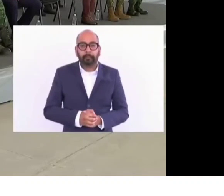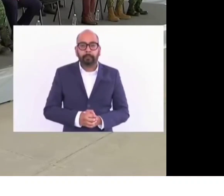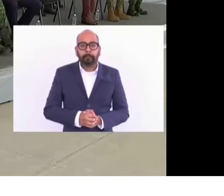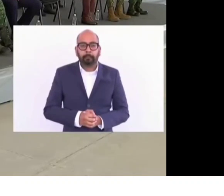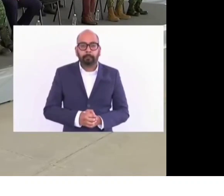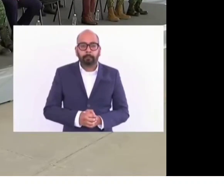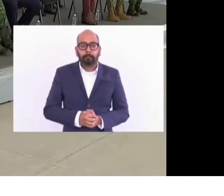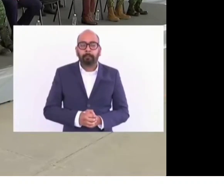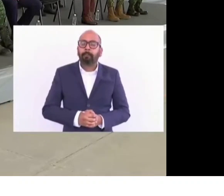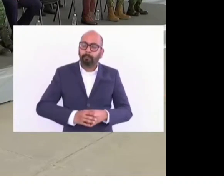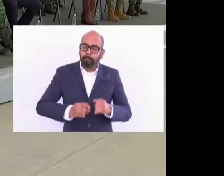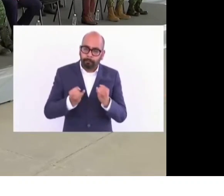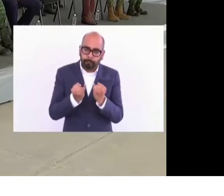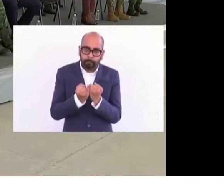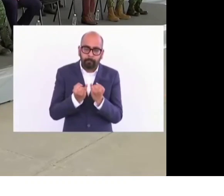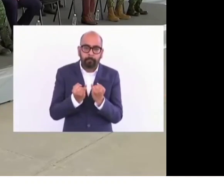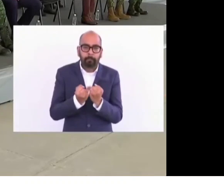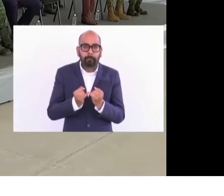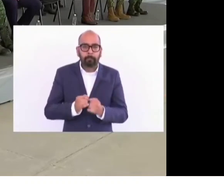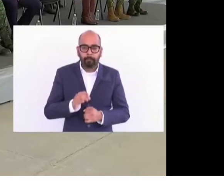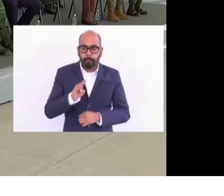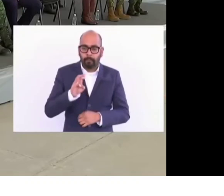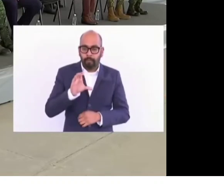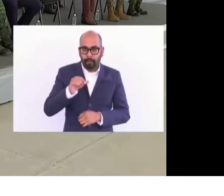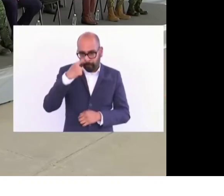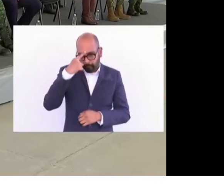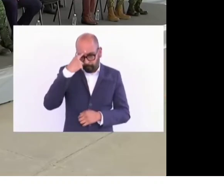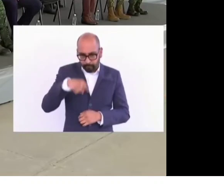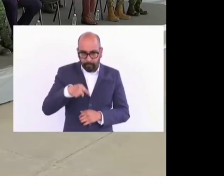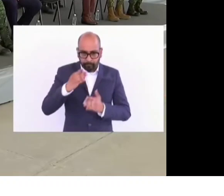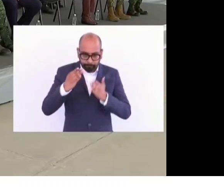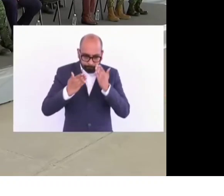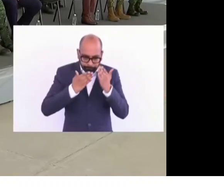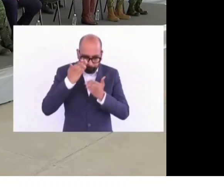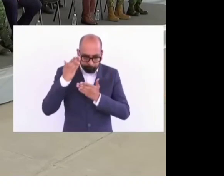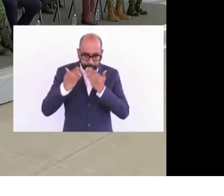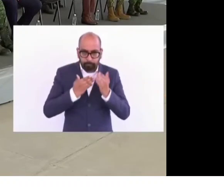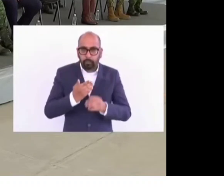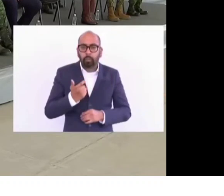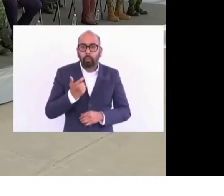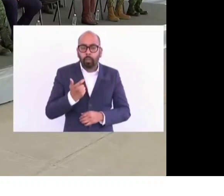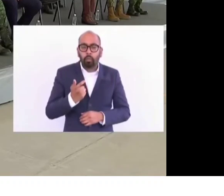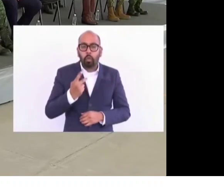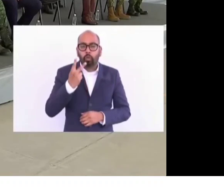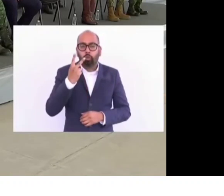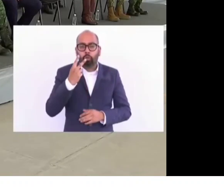Lo mismo en el caso de las becas para estudiar, son 2.400